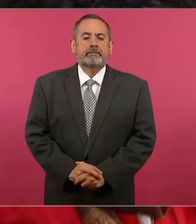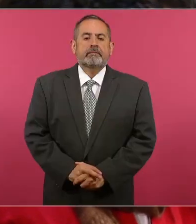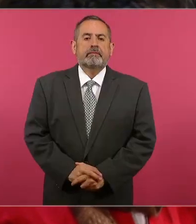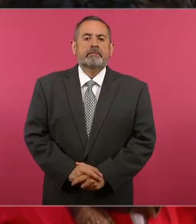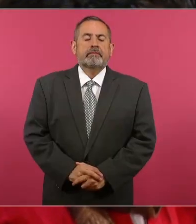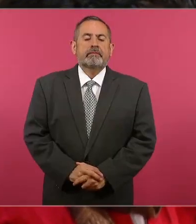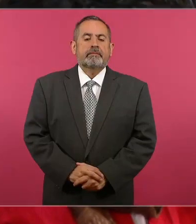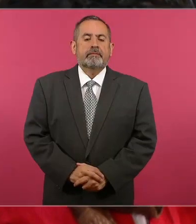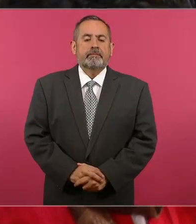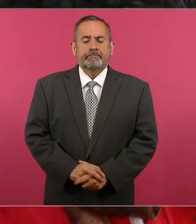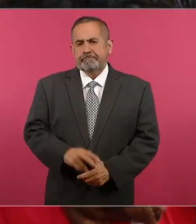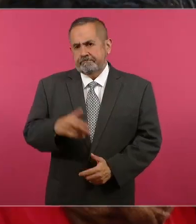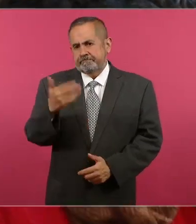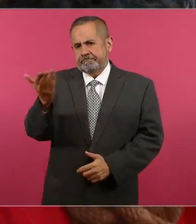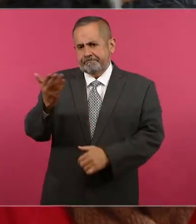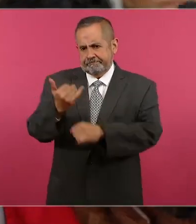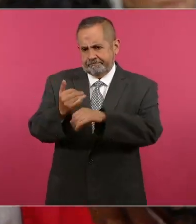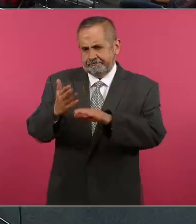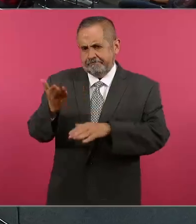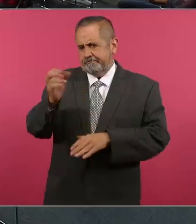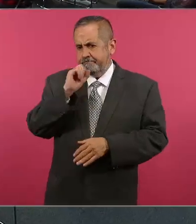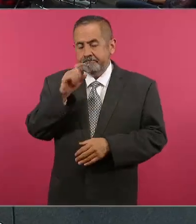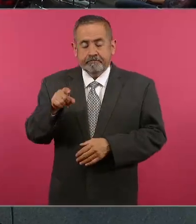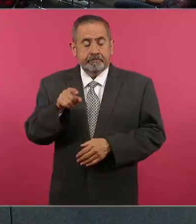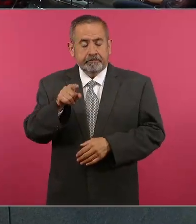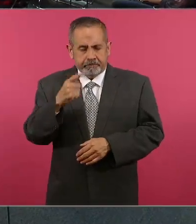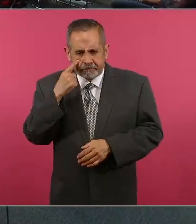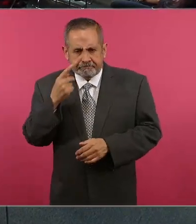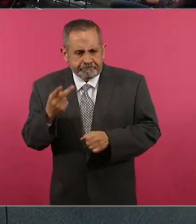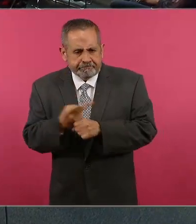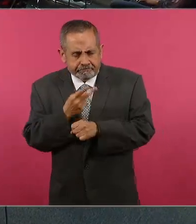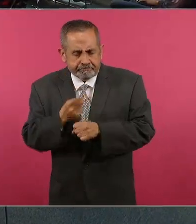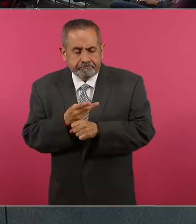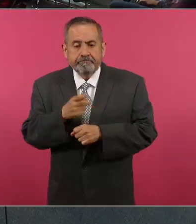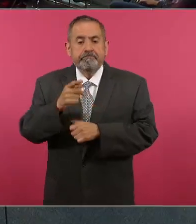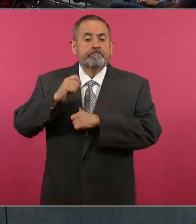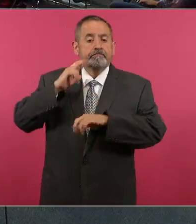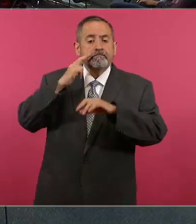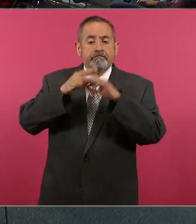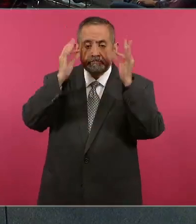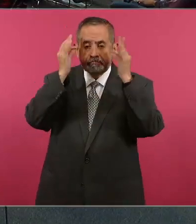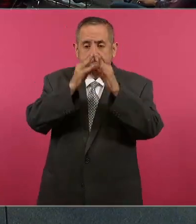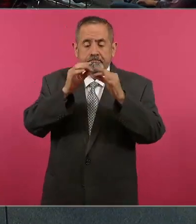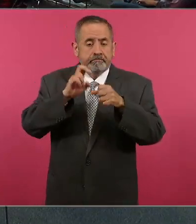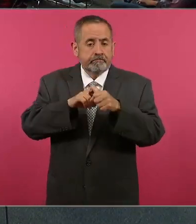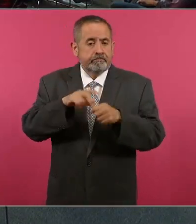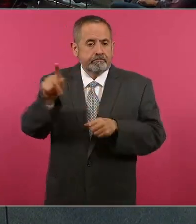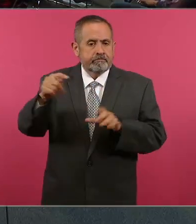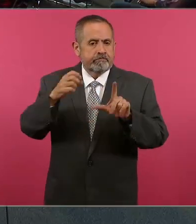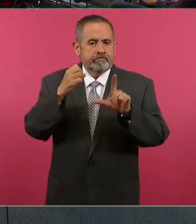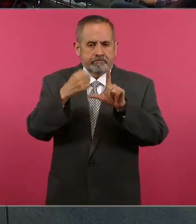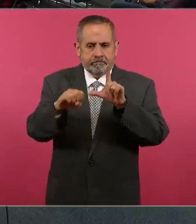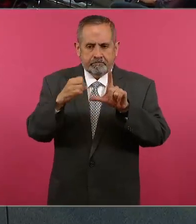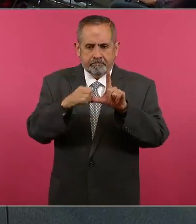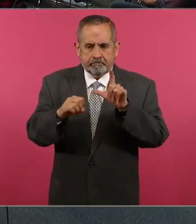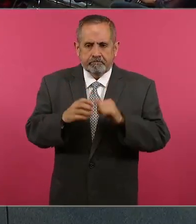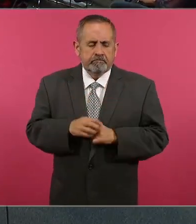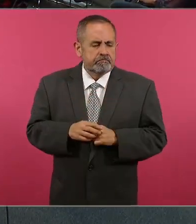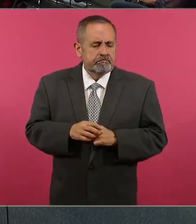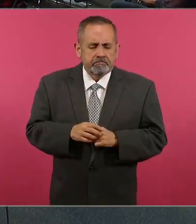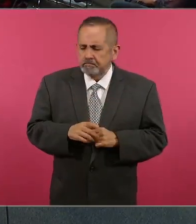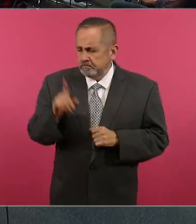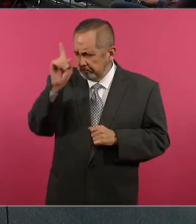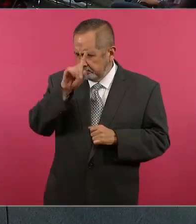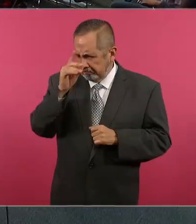480 mil pesos. Informarle también que al dar seguimiento a ello, el cónsul de México en El Paso, Texas, solo recomendó al